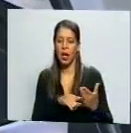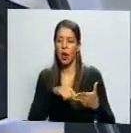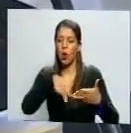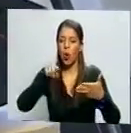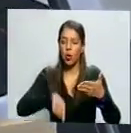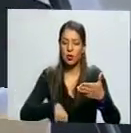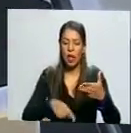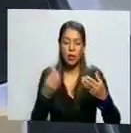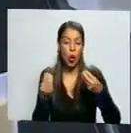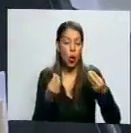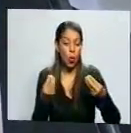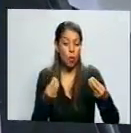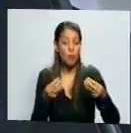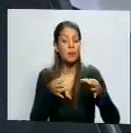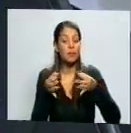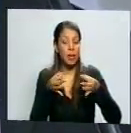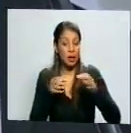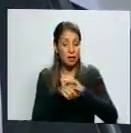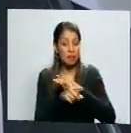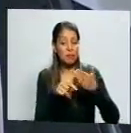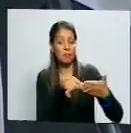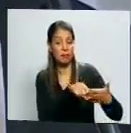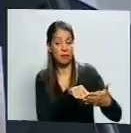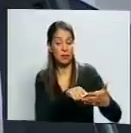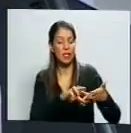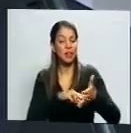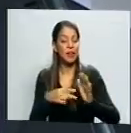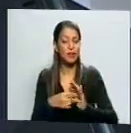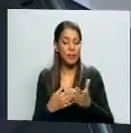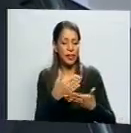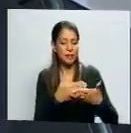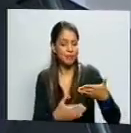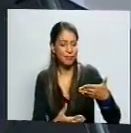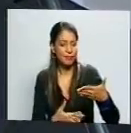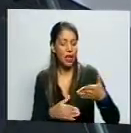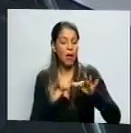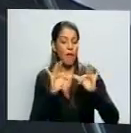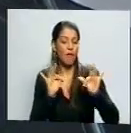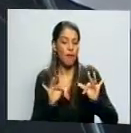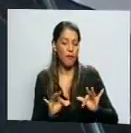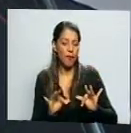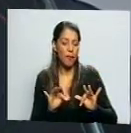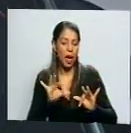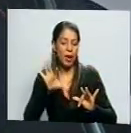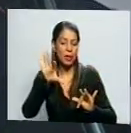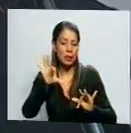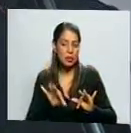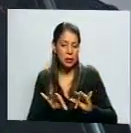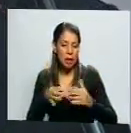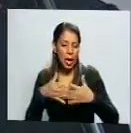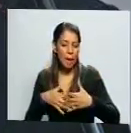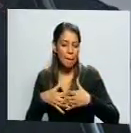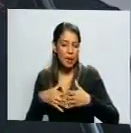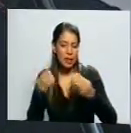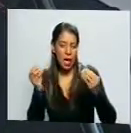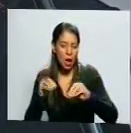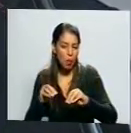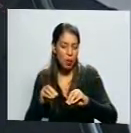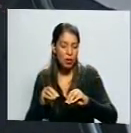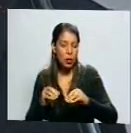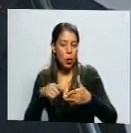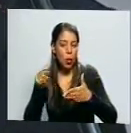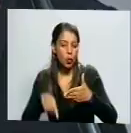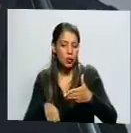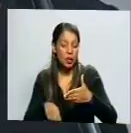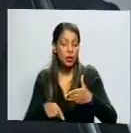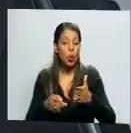contratación. Con esta propuesta se procura que las modalidades de selección del contratista sean